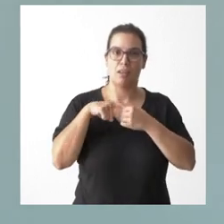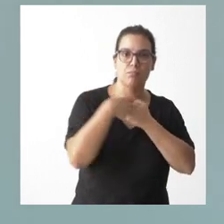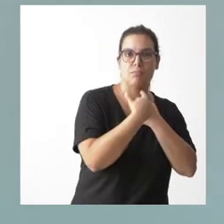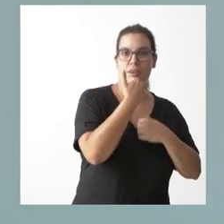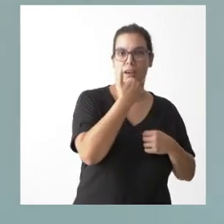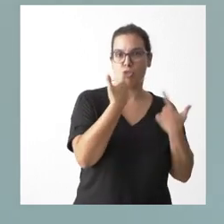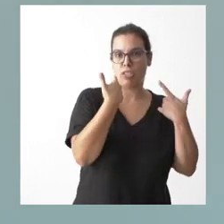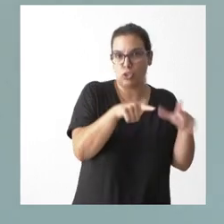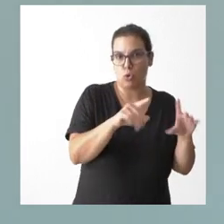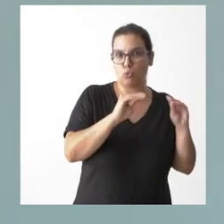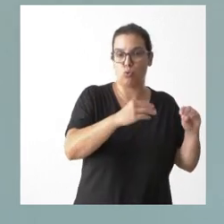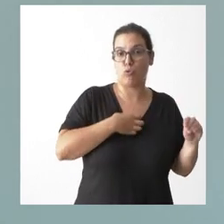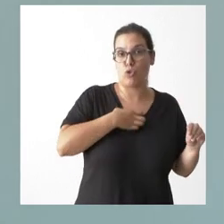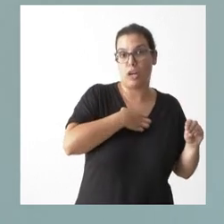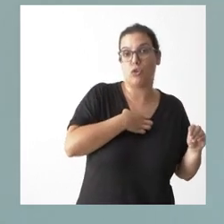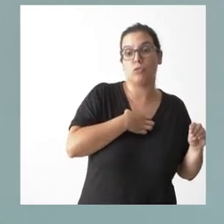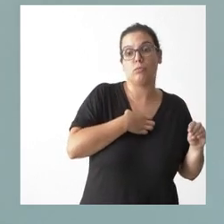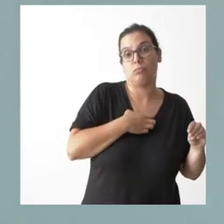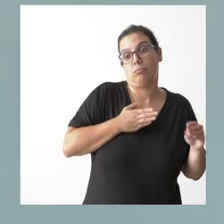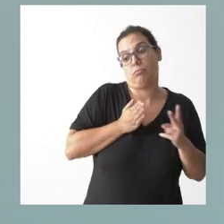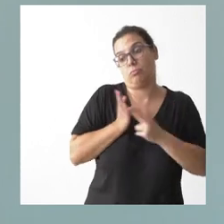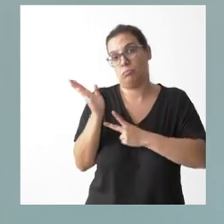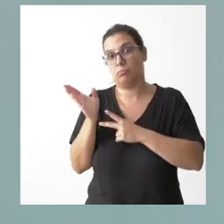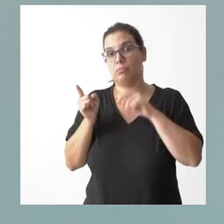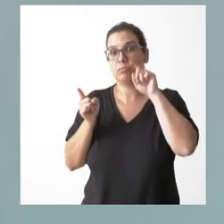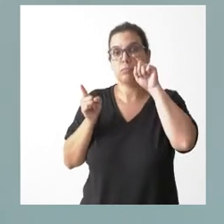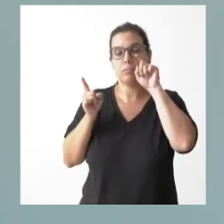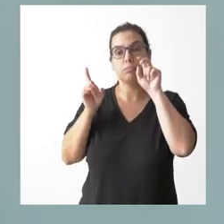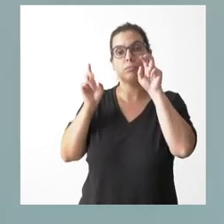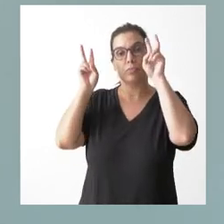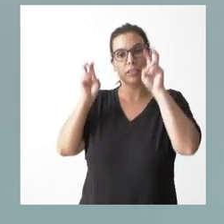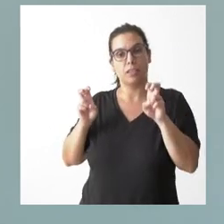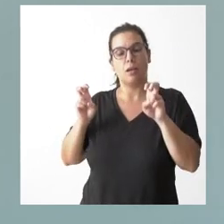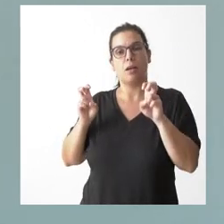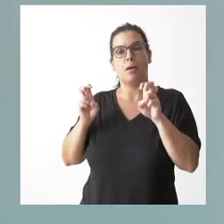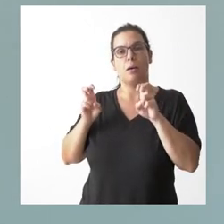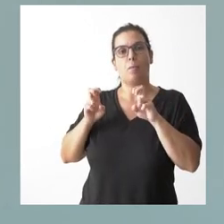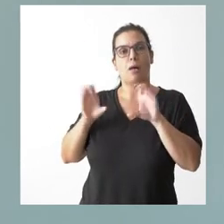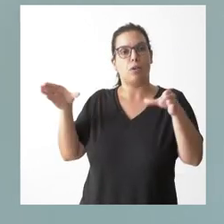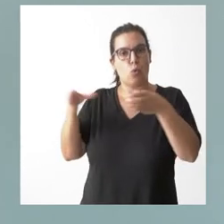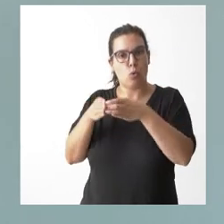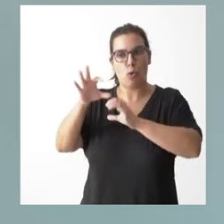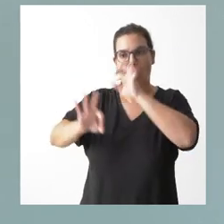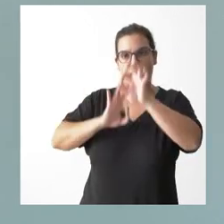ámbito sectorial de la función pública, y lo que tiene que ver con el reforzamiento del operativo,